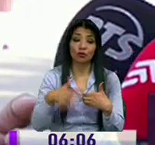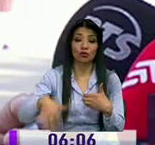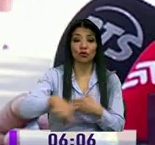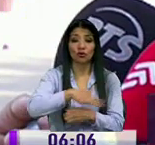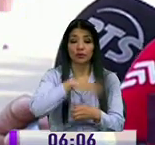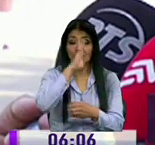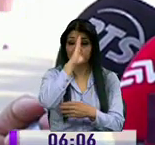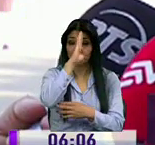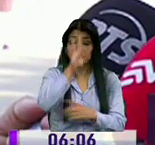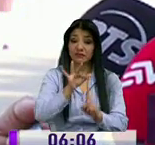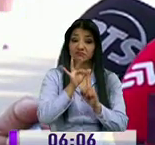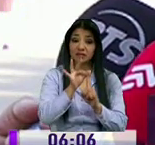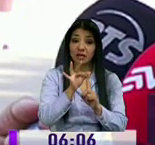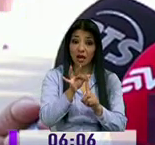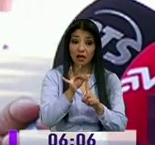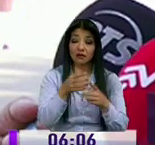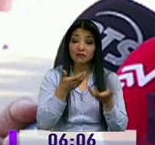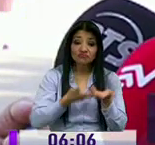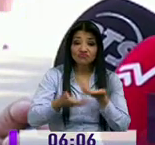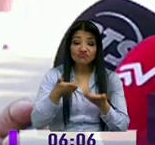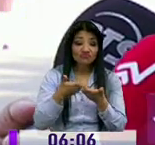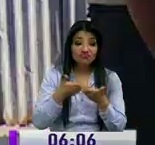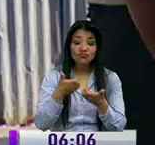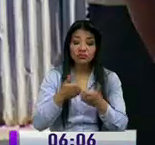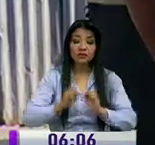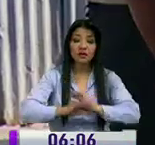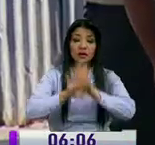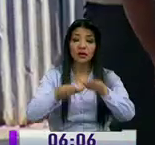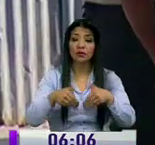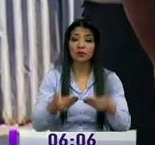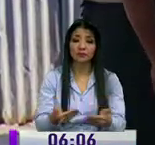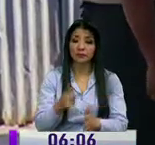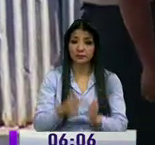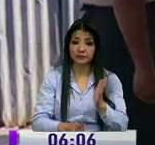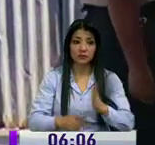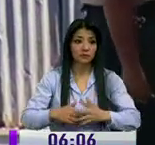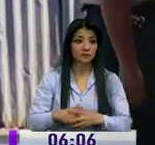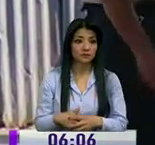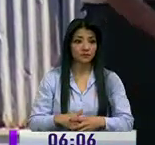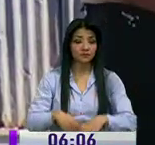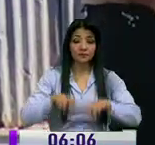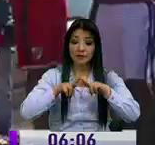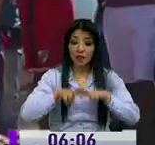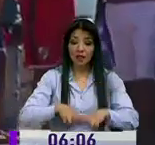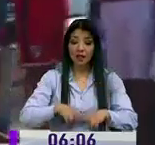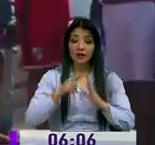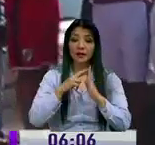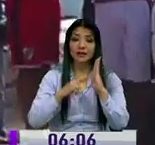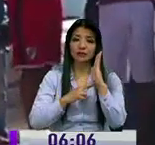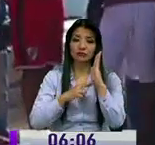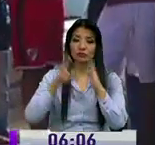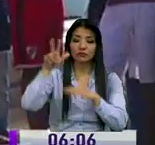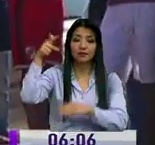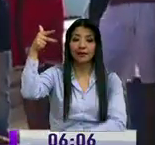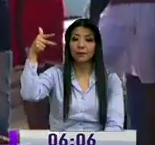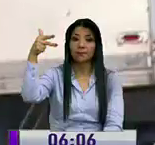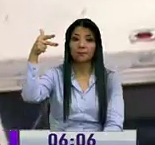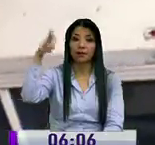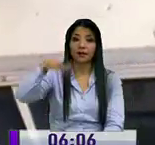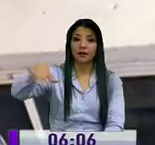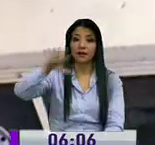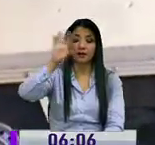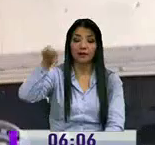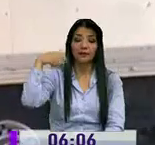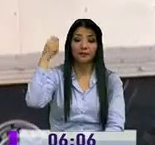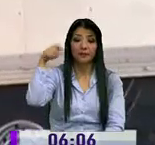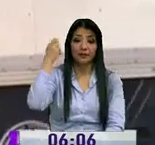equipo mancomunado para tratar de esclarecer el hecho. Manifestaron que verificarán los registros de cámaras de seguridad de la zona y así dar con